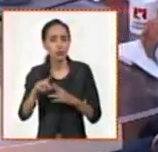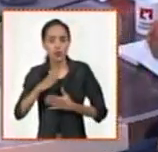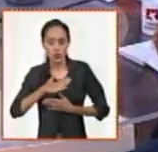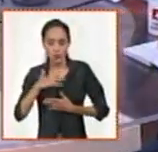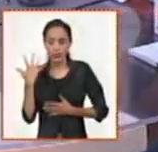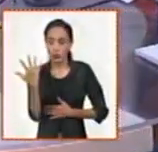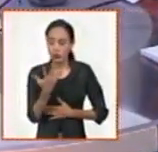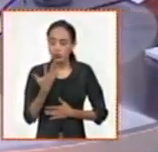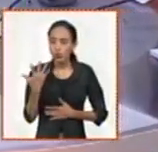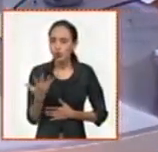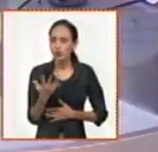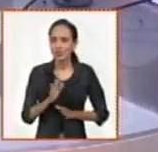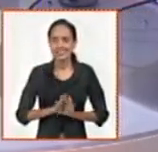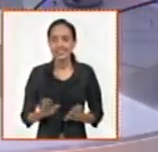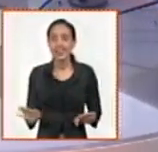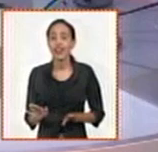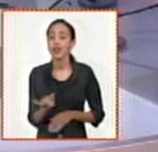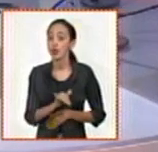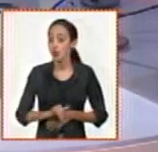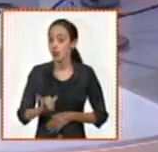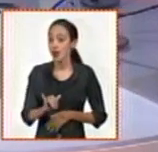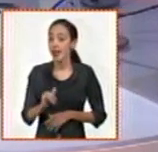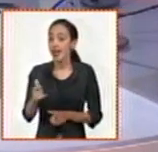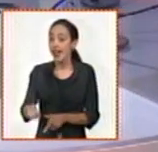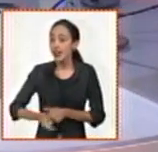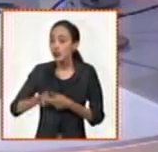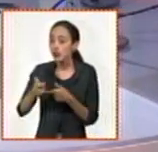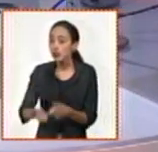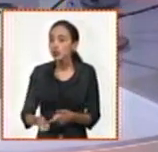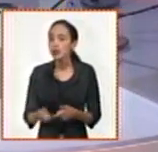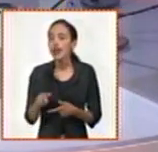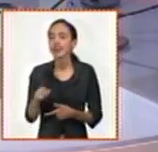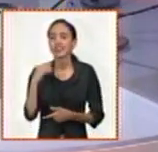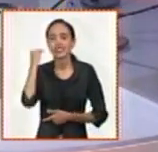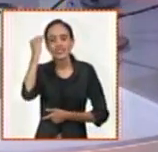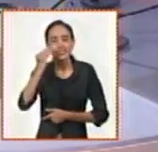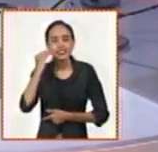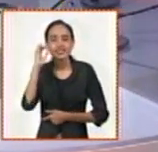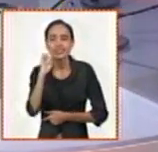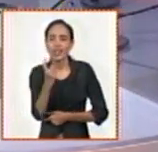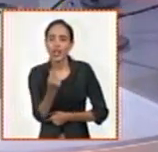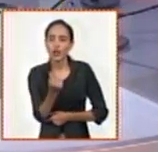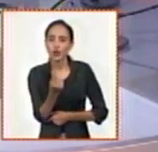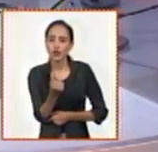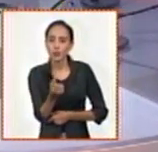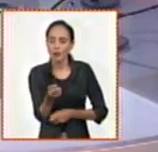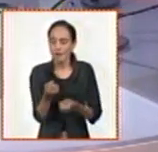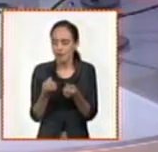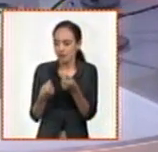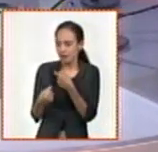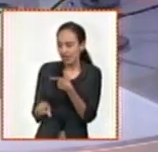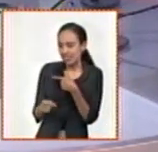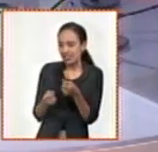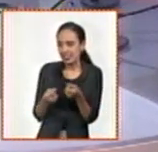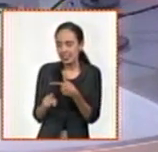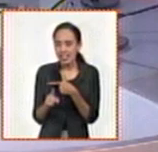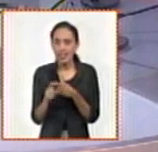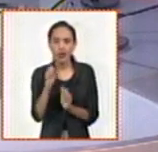nuestro entorno, sino viene una agricultura en esa lógica económica monetaria de vendernos